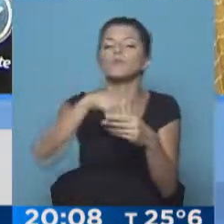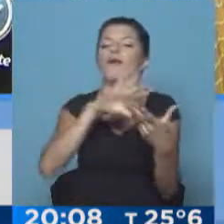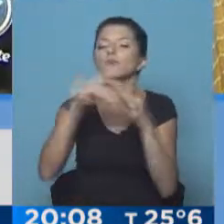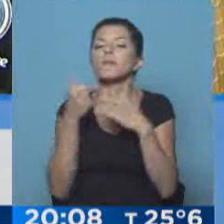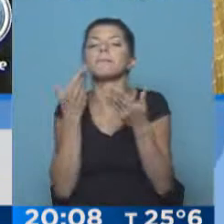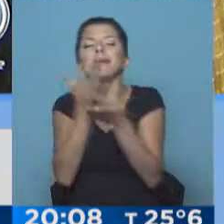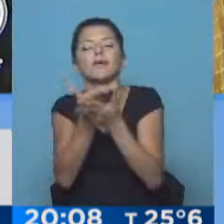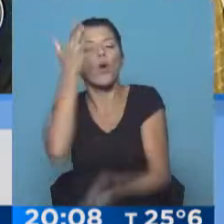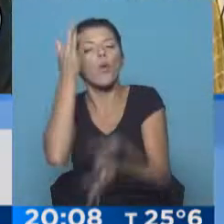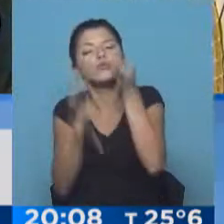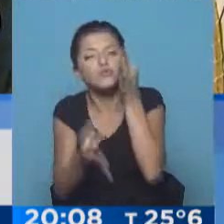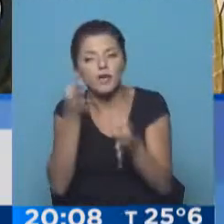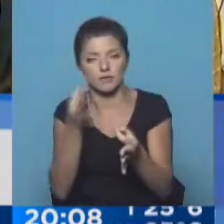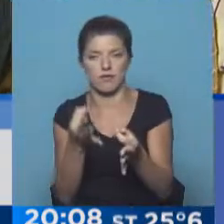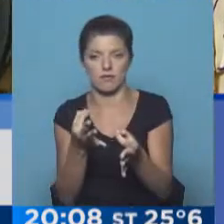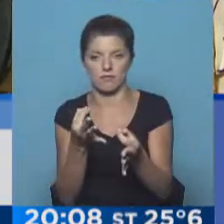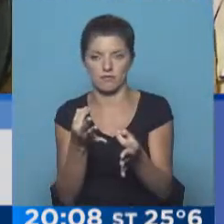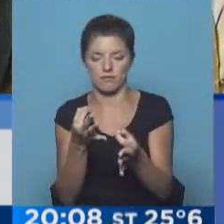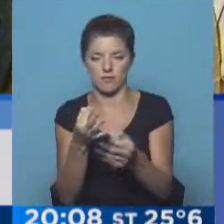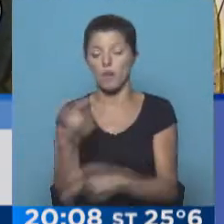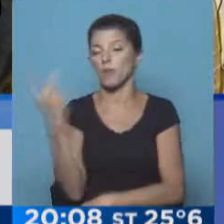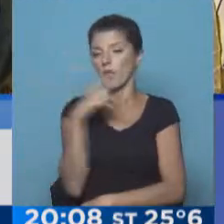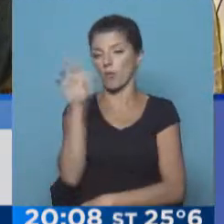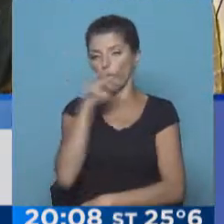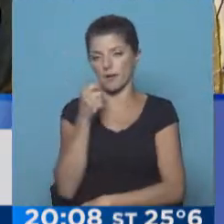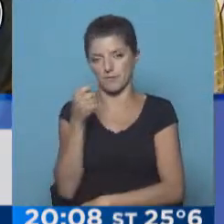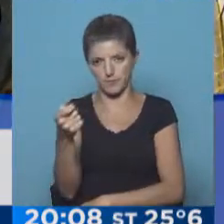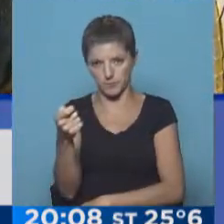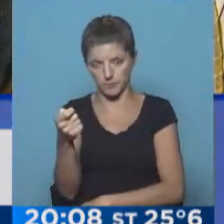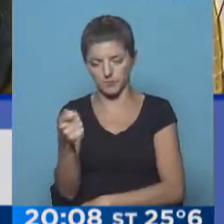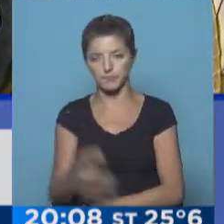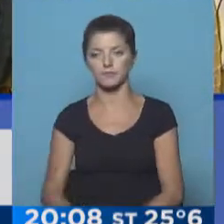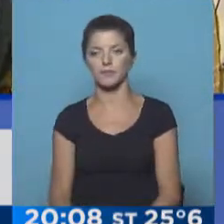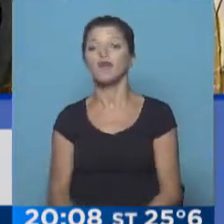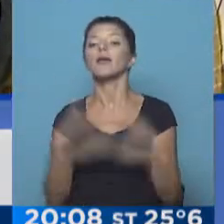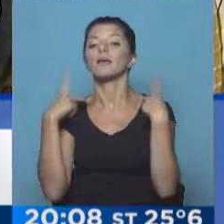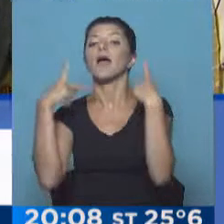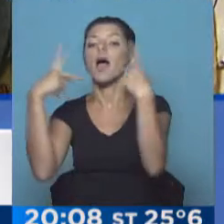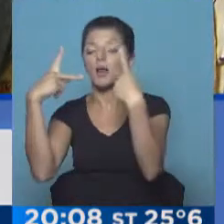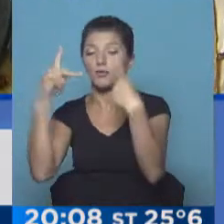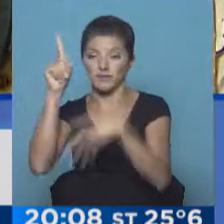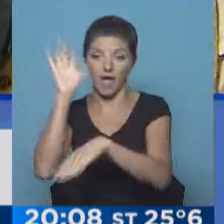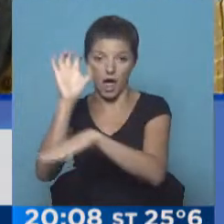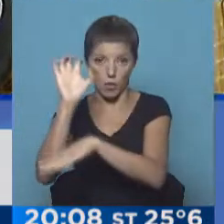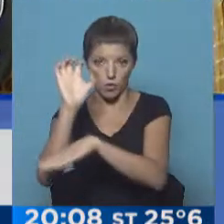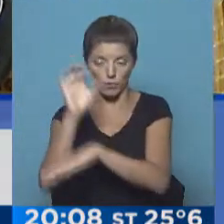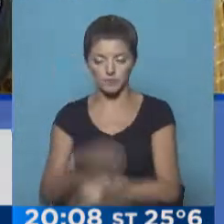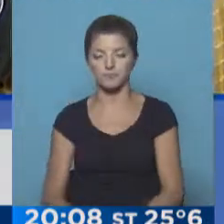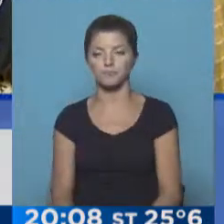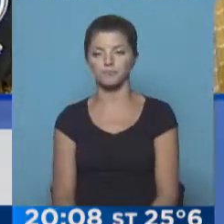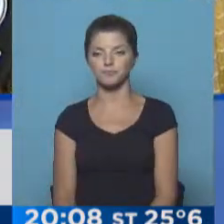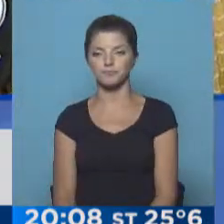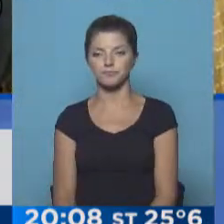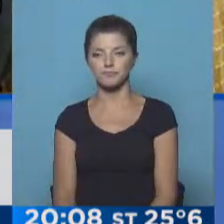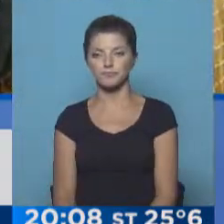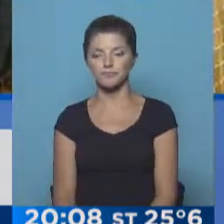de justicia fundamentalmente por estas dos chicas que estaban de viaje como mochileras allí en el Ecuador. Estamos junto